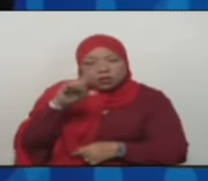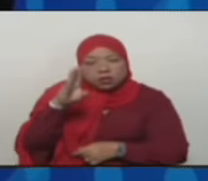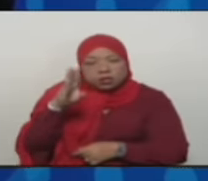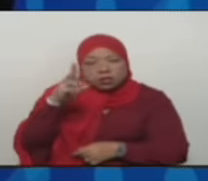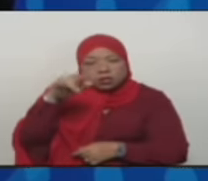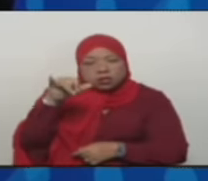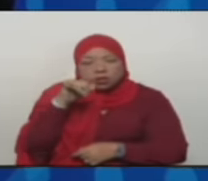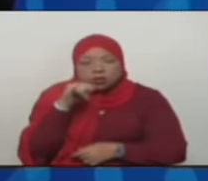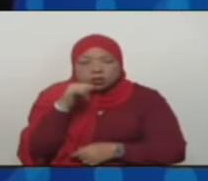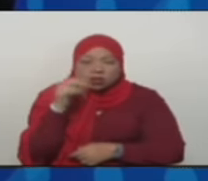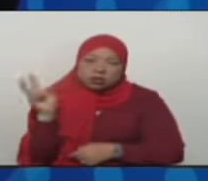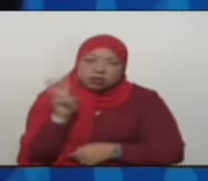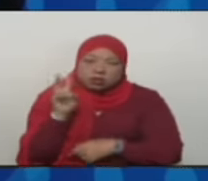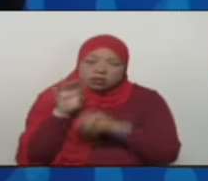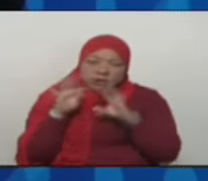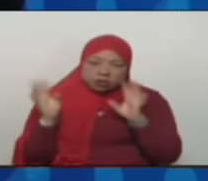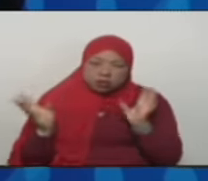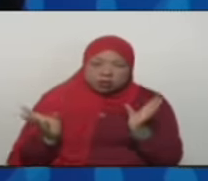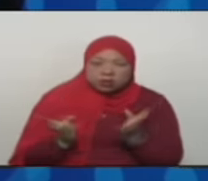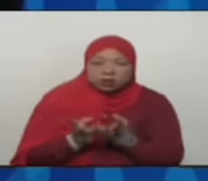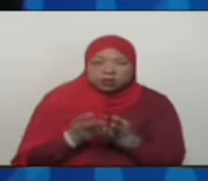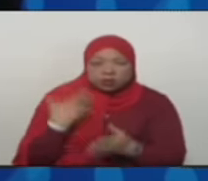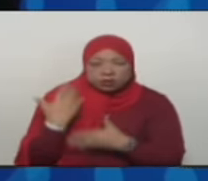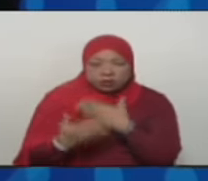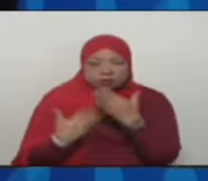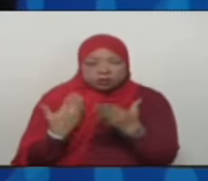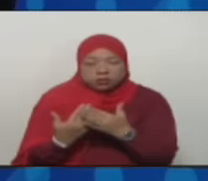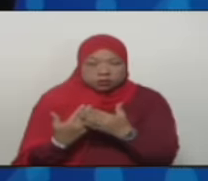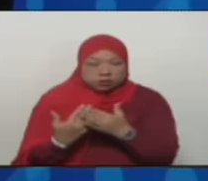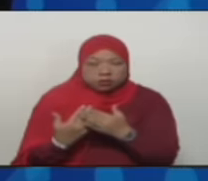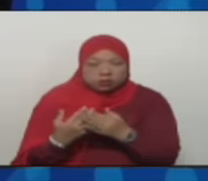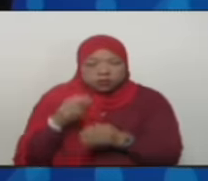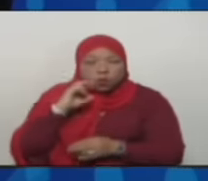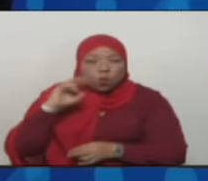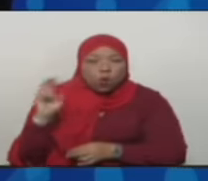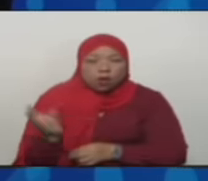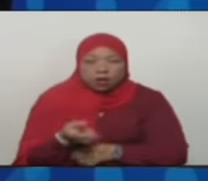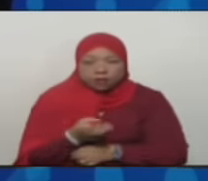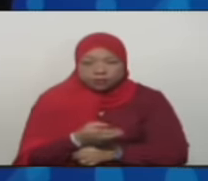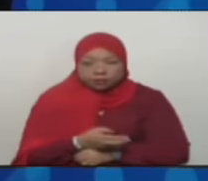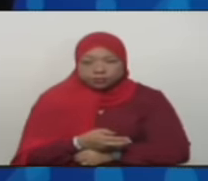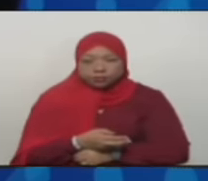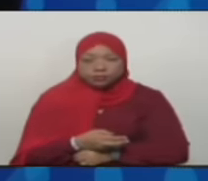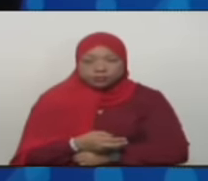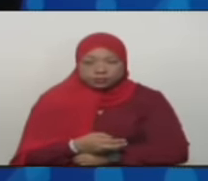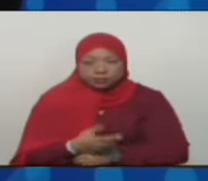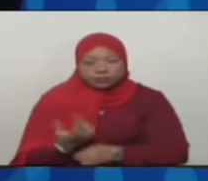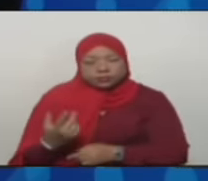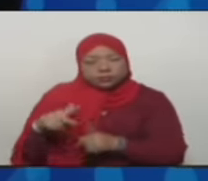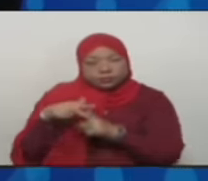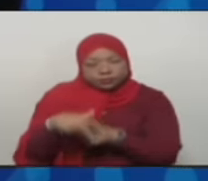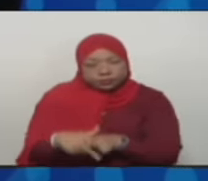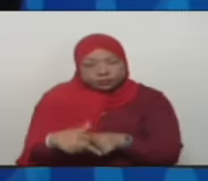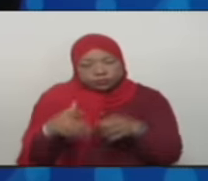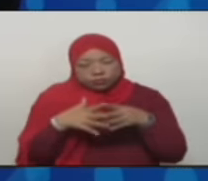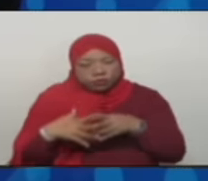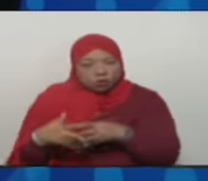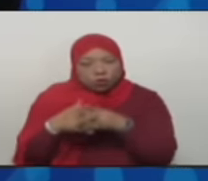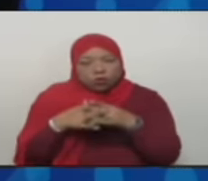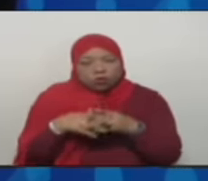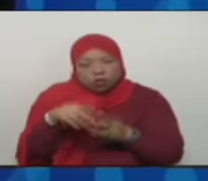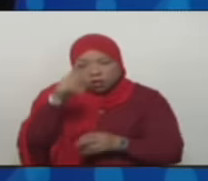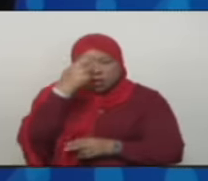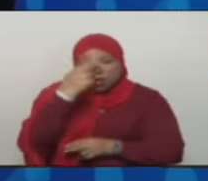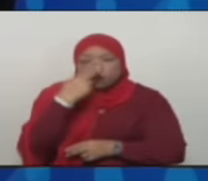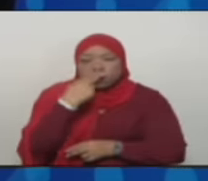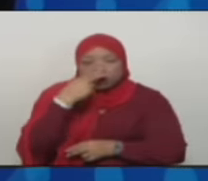llevado a tantos países del mundo, a donde han llevado a Haití, a Ucrania. A donde llevaron a Ucrania para imponer al gobierno nazi de